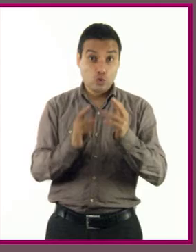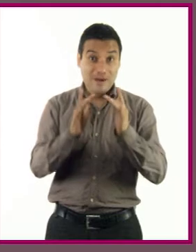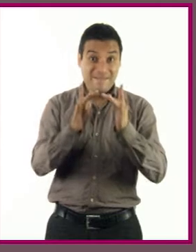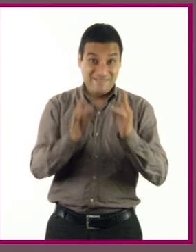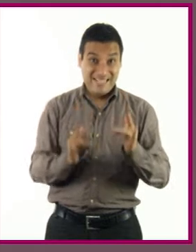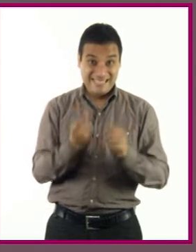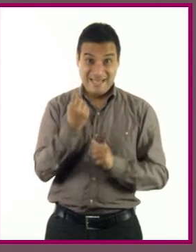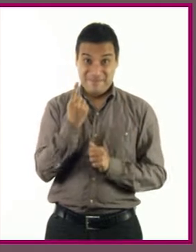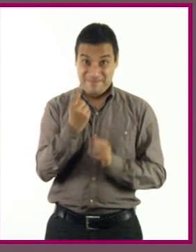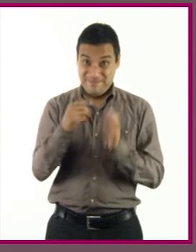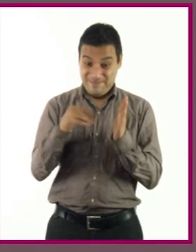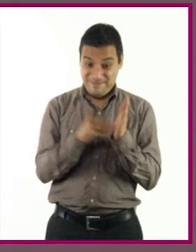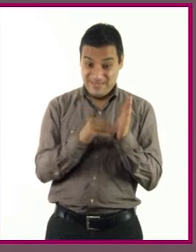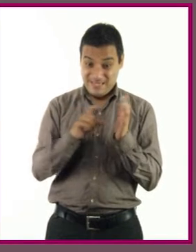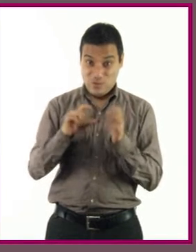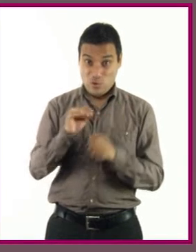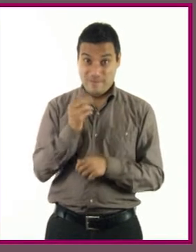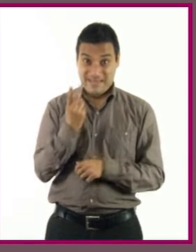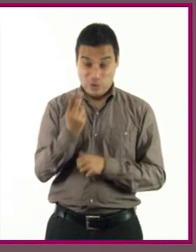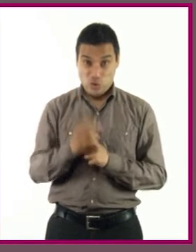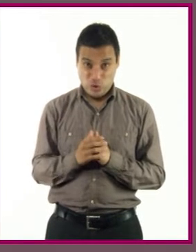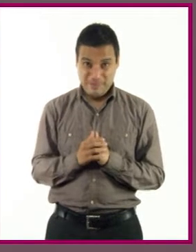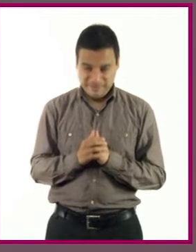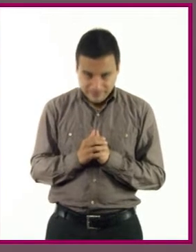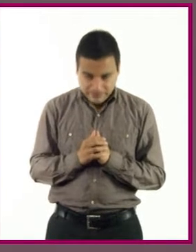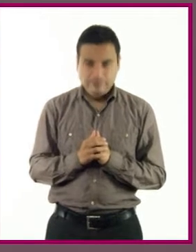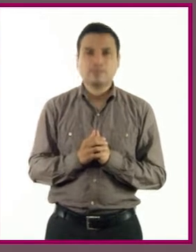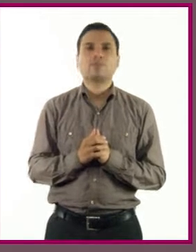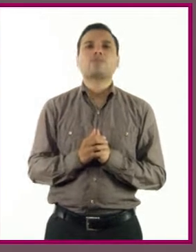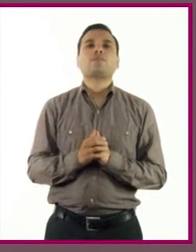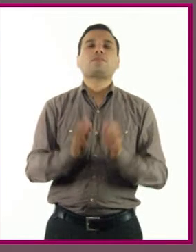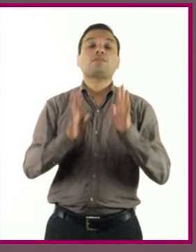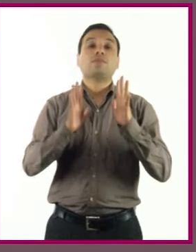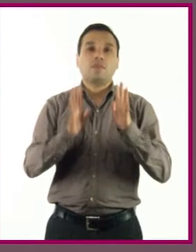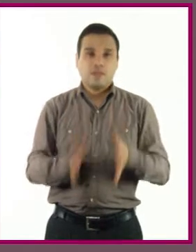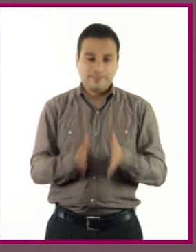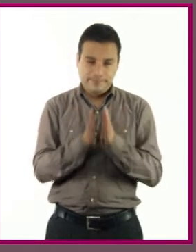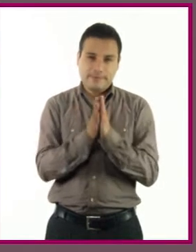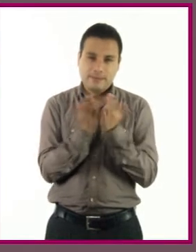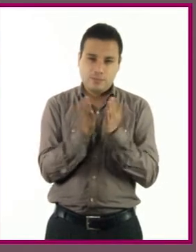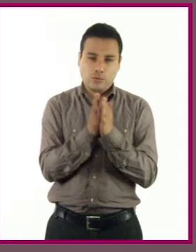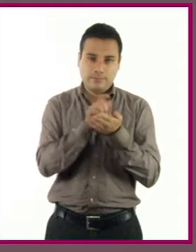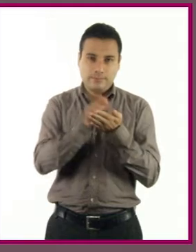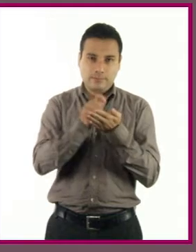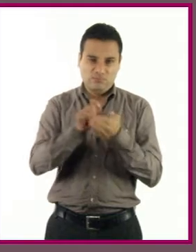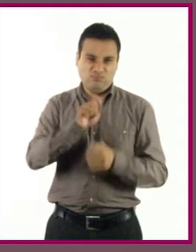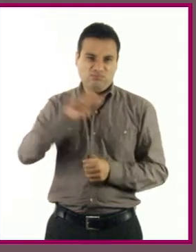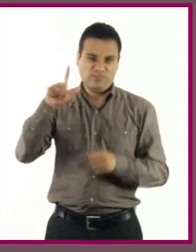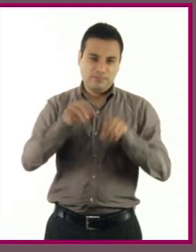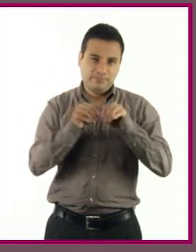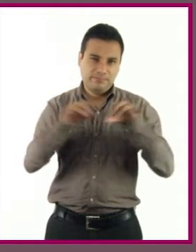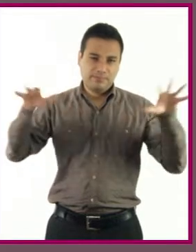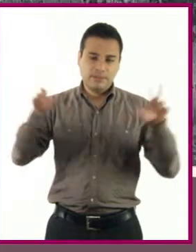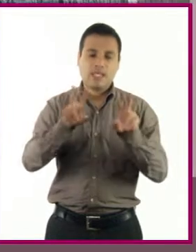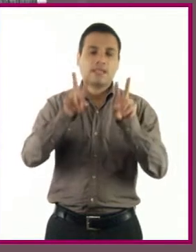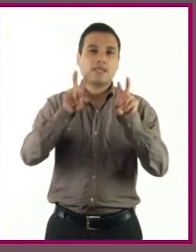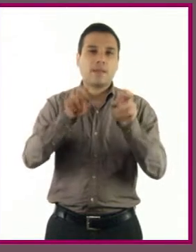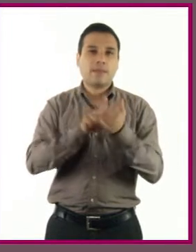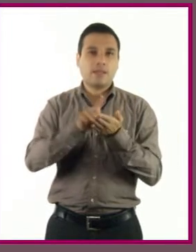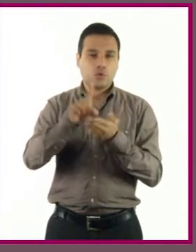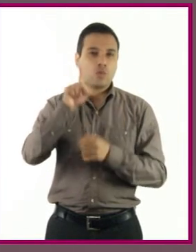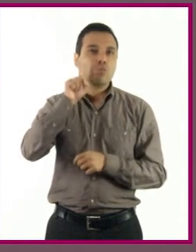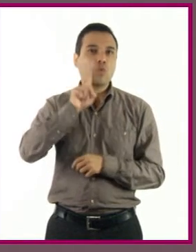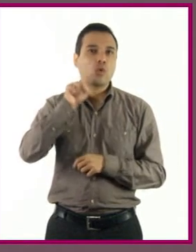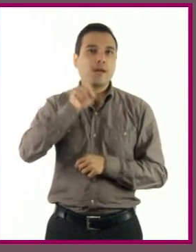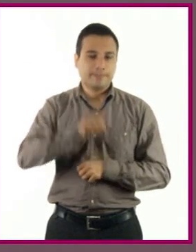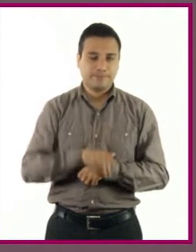en 1792, publicaría su obra más famosa, Vindicación de los Derechos de la Mujer,